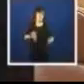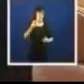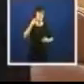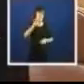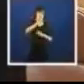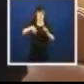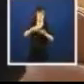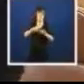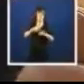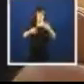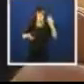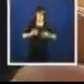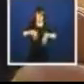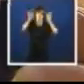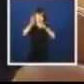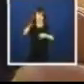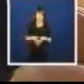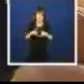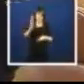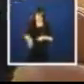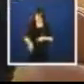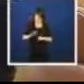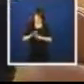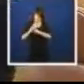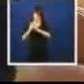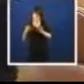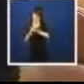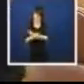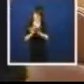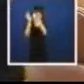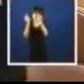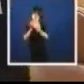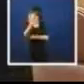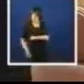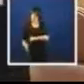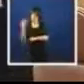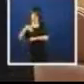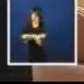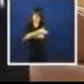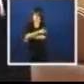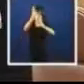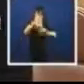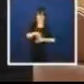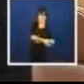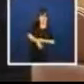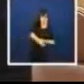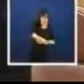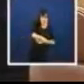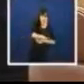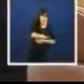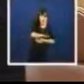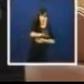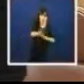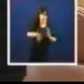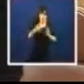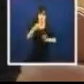social. Existe, ademais, unha situación obxectiva de ingobernabilidade. A administración local está total e absolutamente